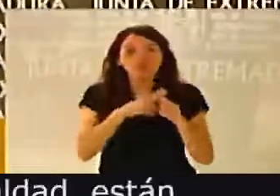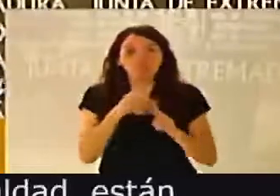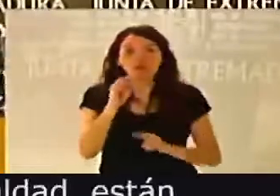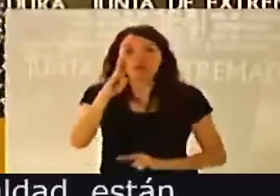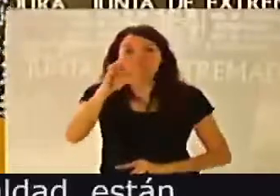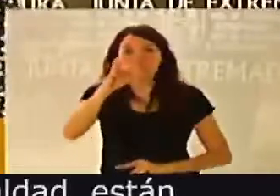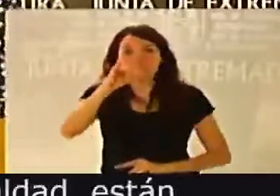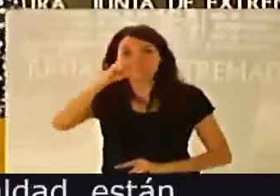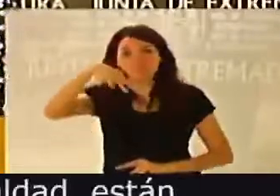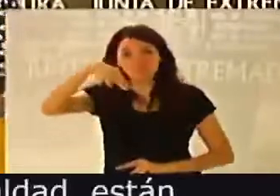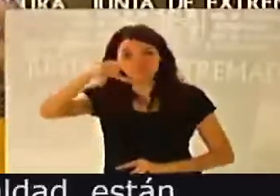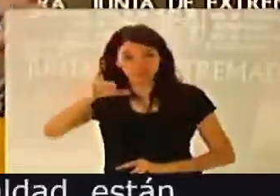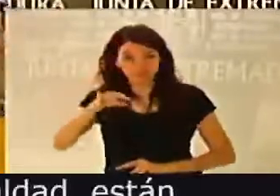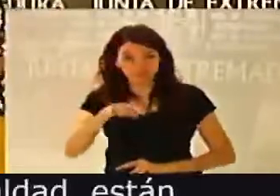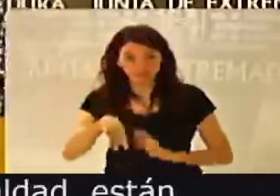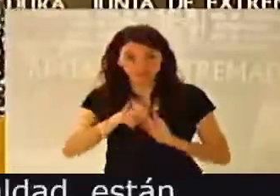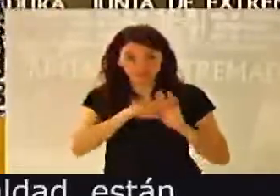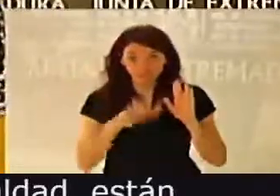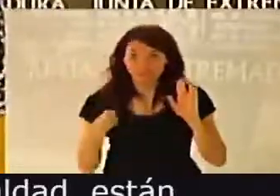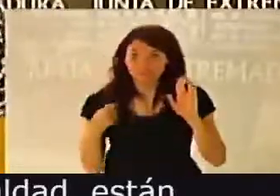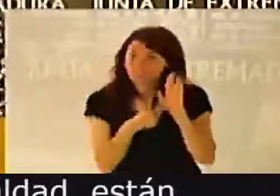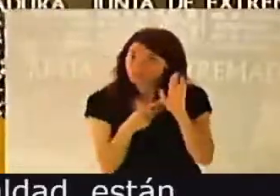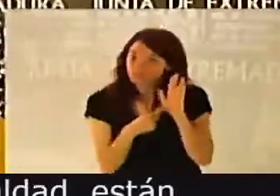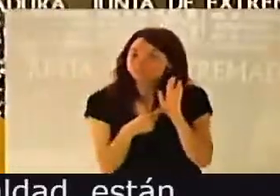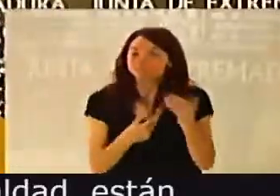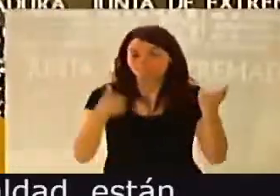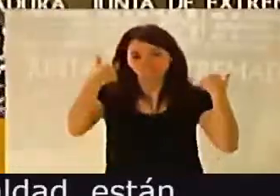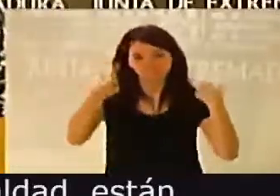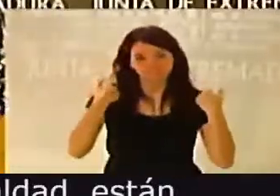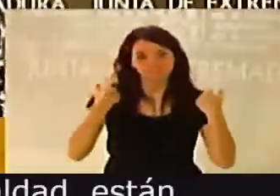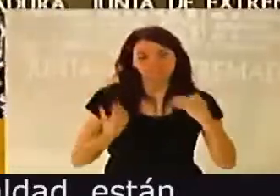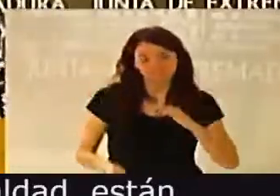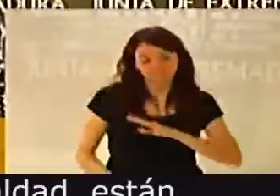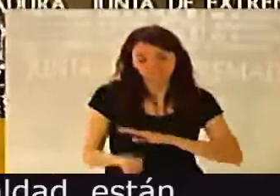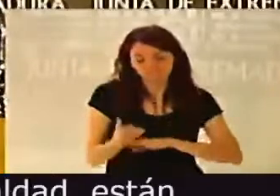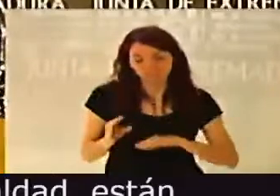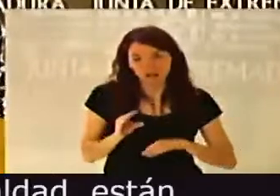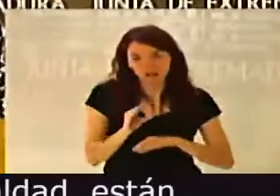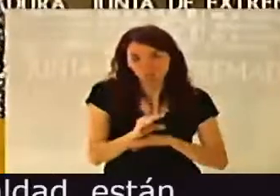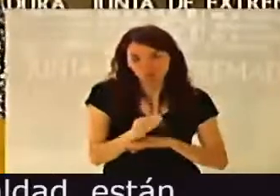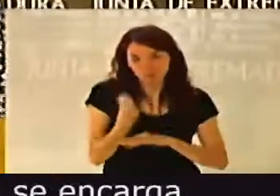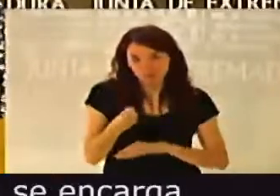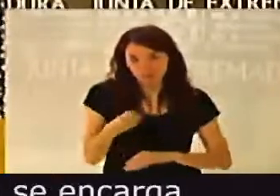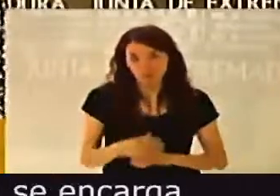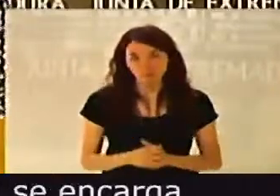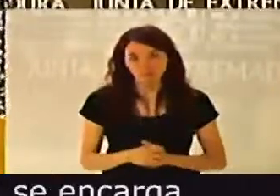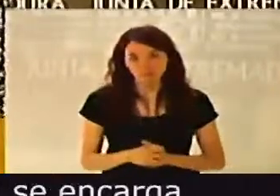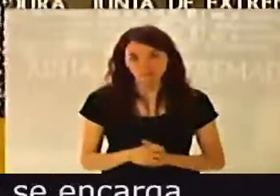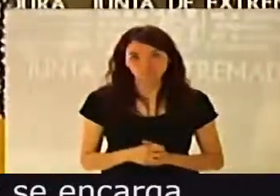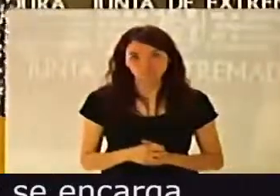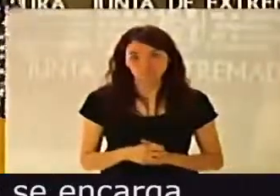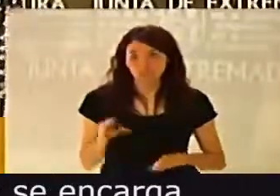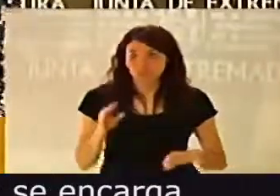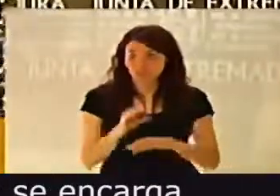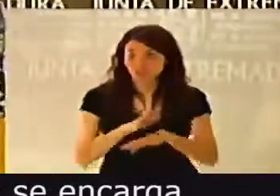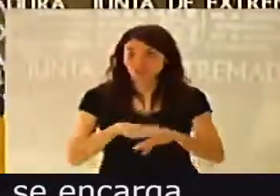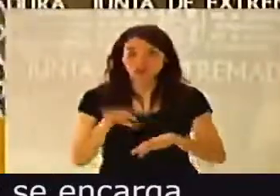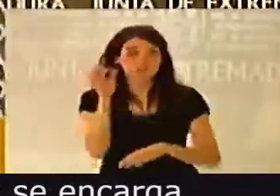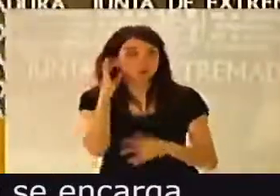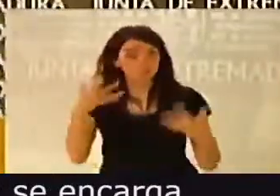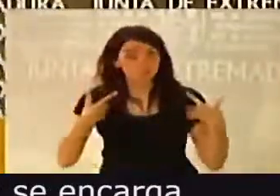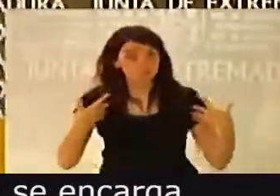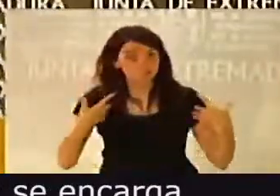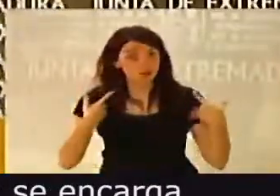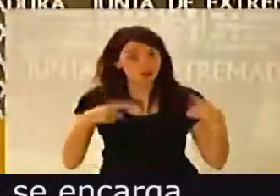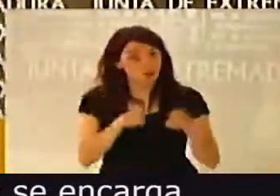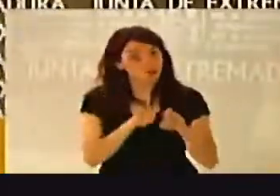encargan finalmente de poner en marcha estas ayudas. Lo que quiero decirles con esto es que las ayudas a las mujeres víctimas no es como cuando se convocan otras ayudas